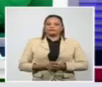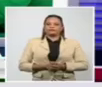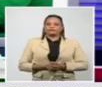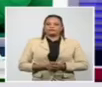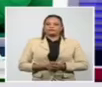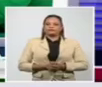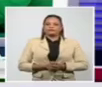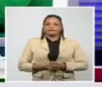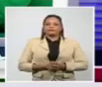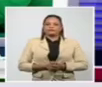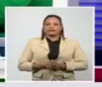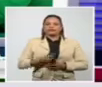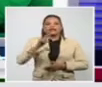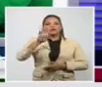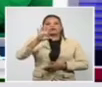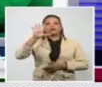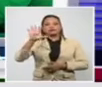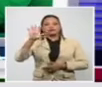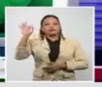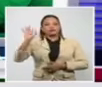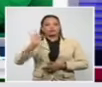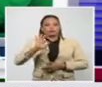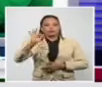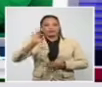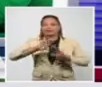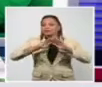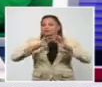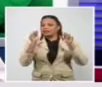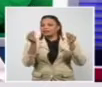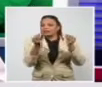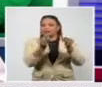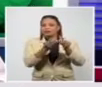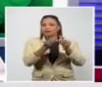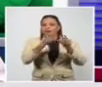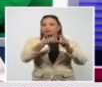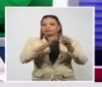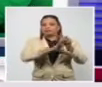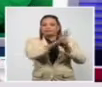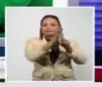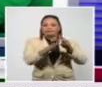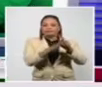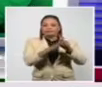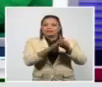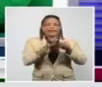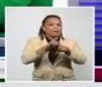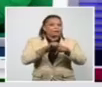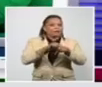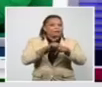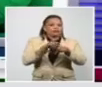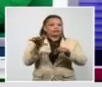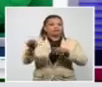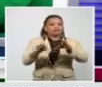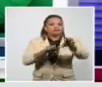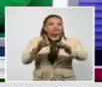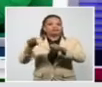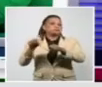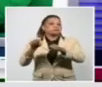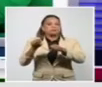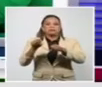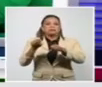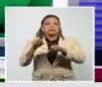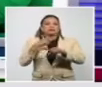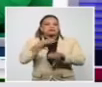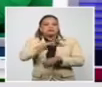El 45% de todos los diagnosticados ayer asintomáticos. Este por ciento ha